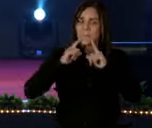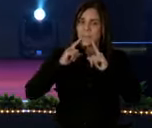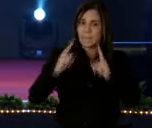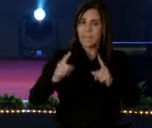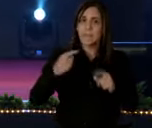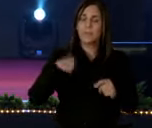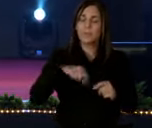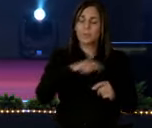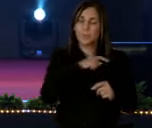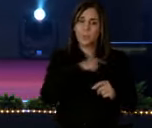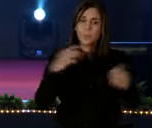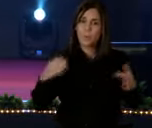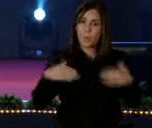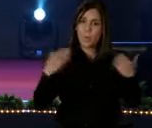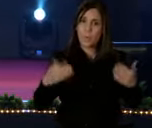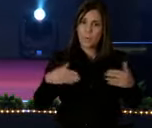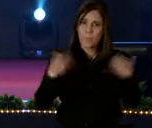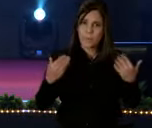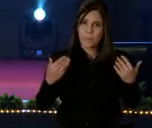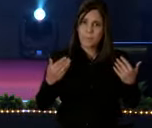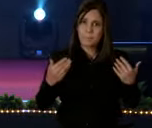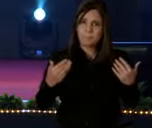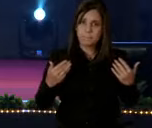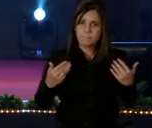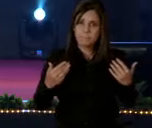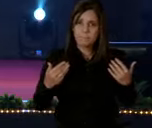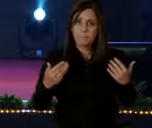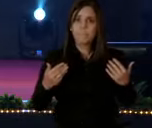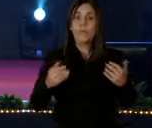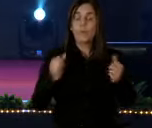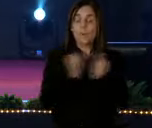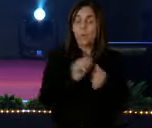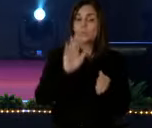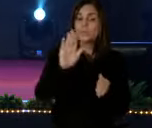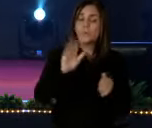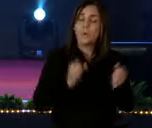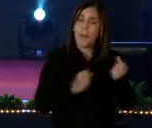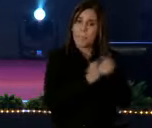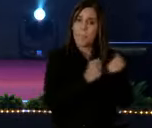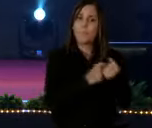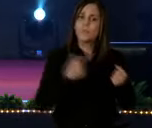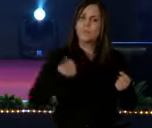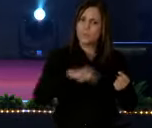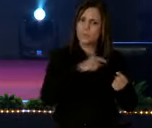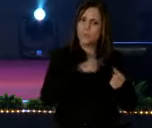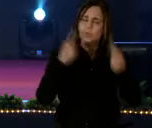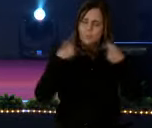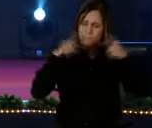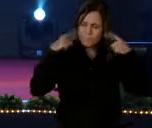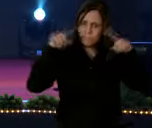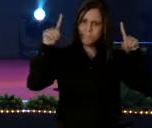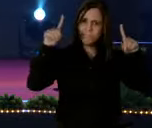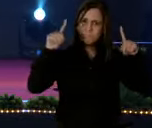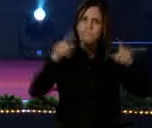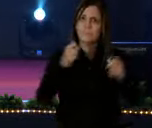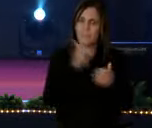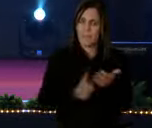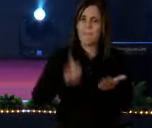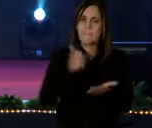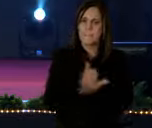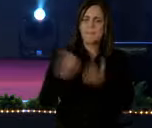llenar al 80% de jóvenes. Así que con su ayuda como cuerpo, como iglesia, nosotros vamos a lograr eso. Amén. Les esperamos.